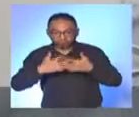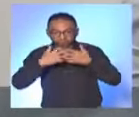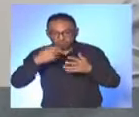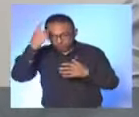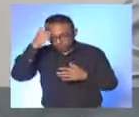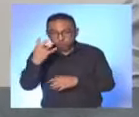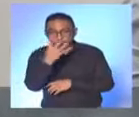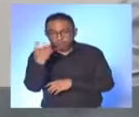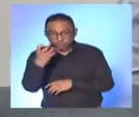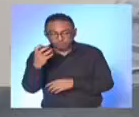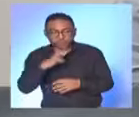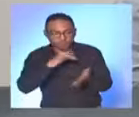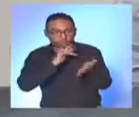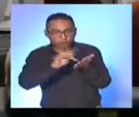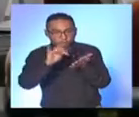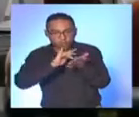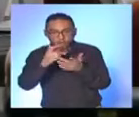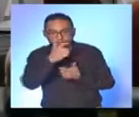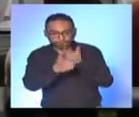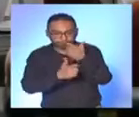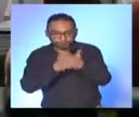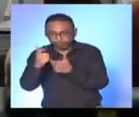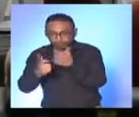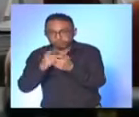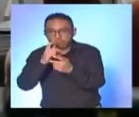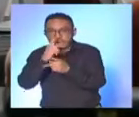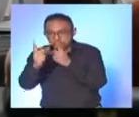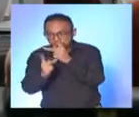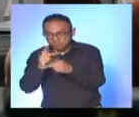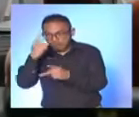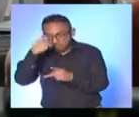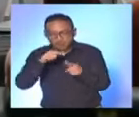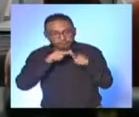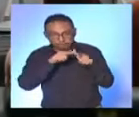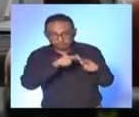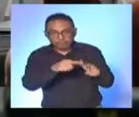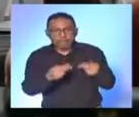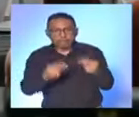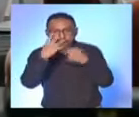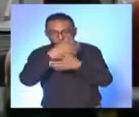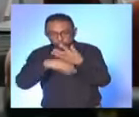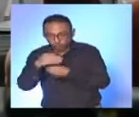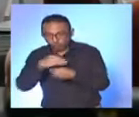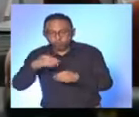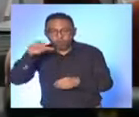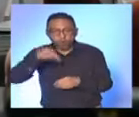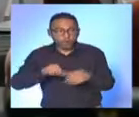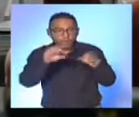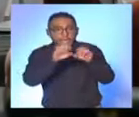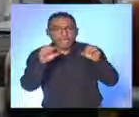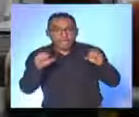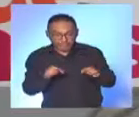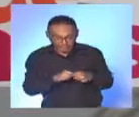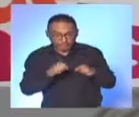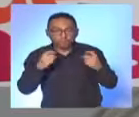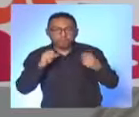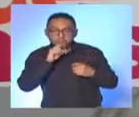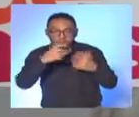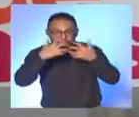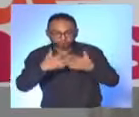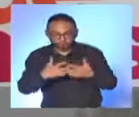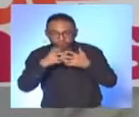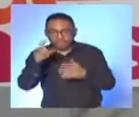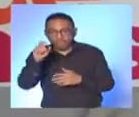han recibido financiamiento para mantener en operación sus negocios. Además, hoy entregaron equipamiento para 20 microempresas